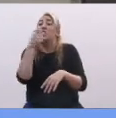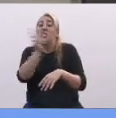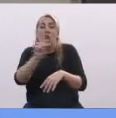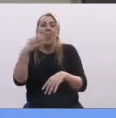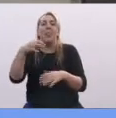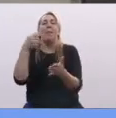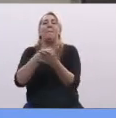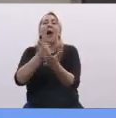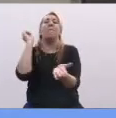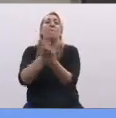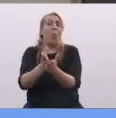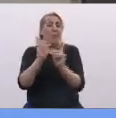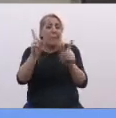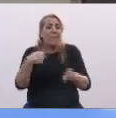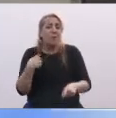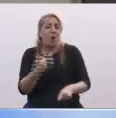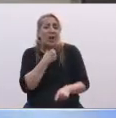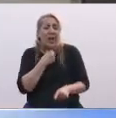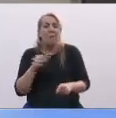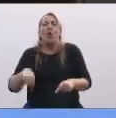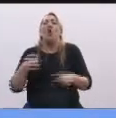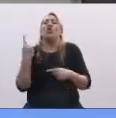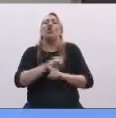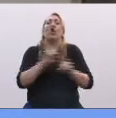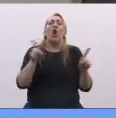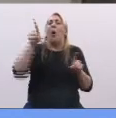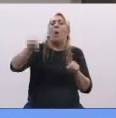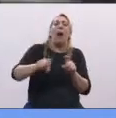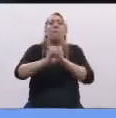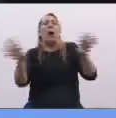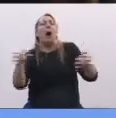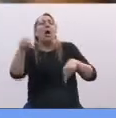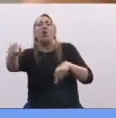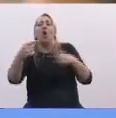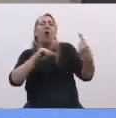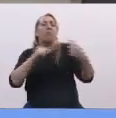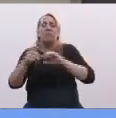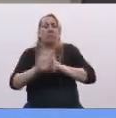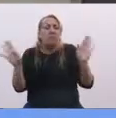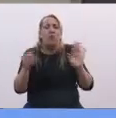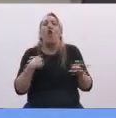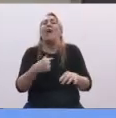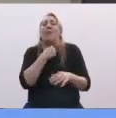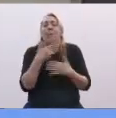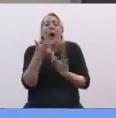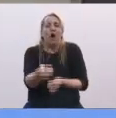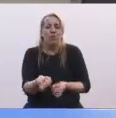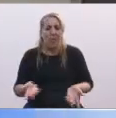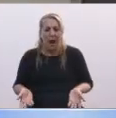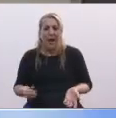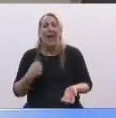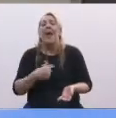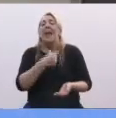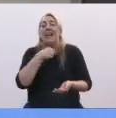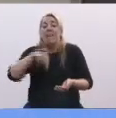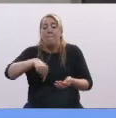lo que queríamos nosotros. Nosotros no venimos a descalificar a nadie, que los que estaban anteriores, los posteriores. No, queremos ayudar. Creemos